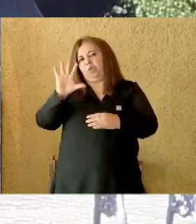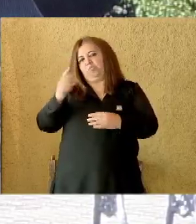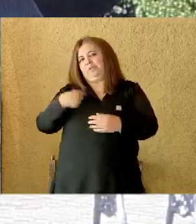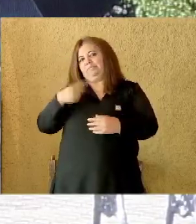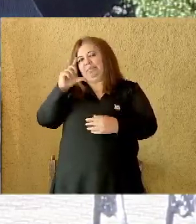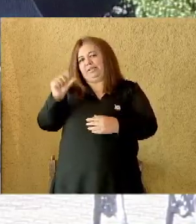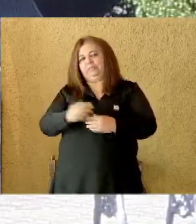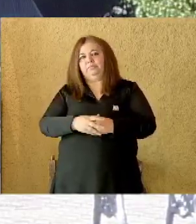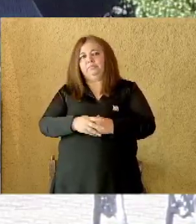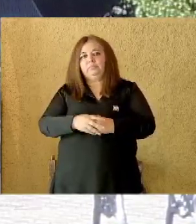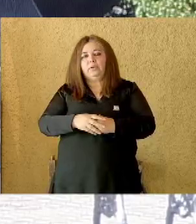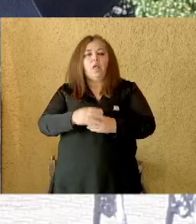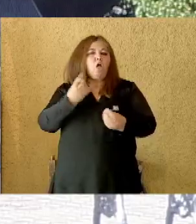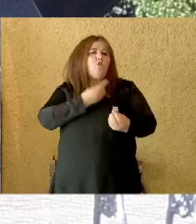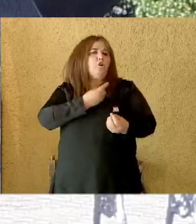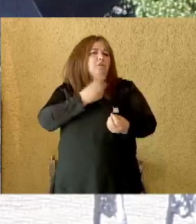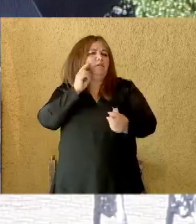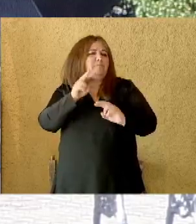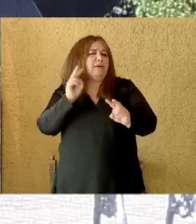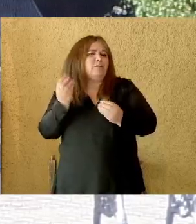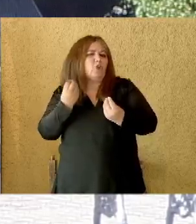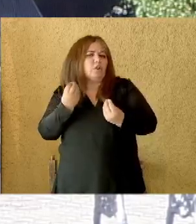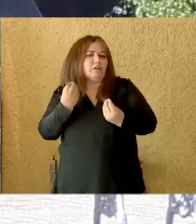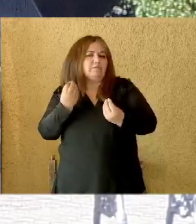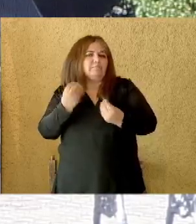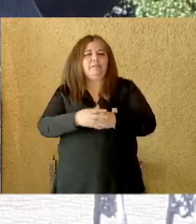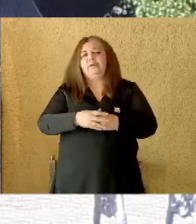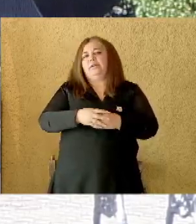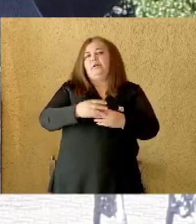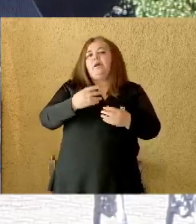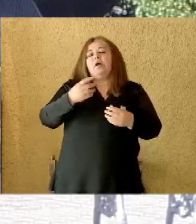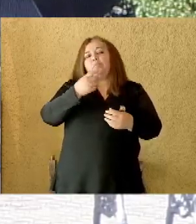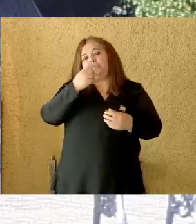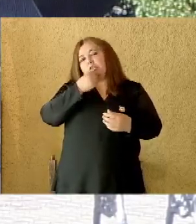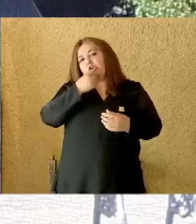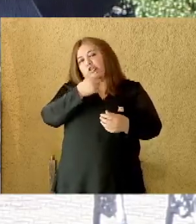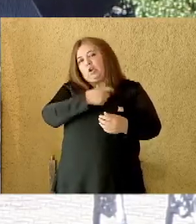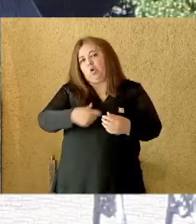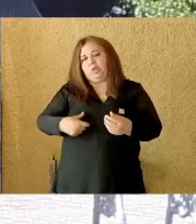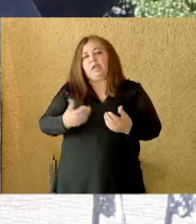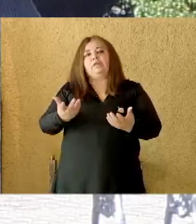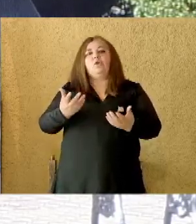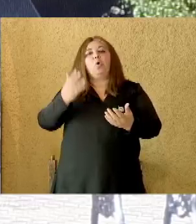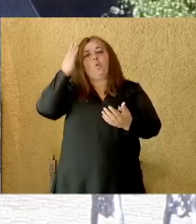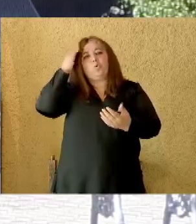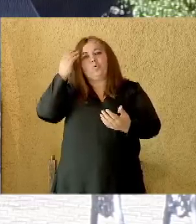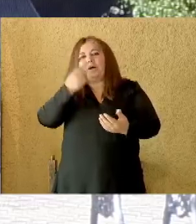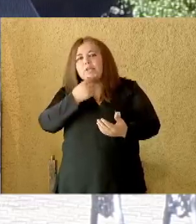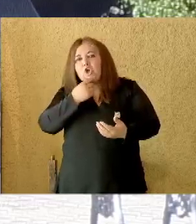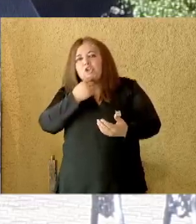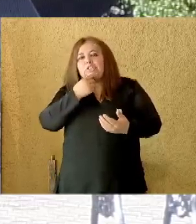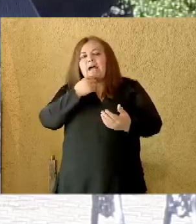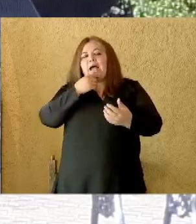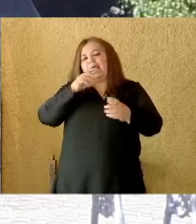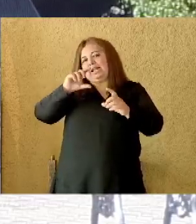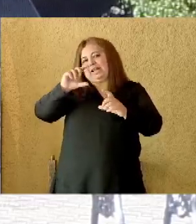supuesto, a través de las redes sociales, lo pueden hacer a través de Mendoza Gobierno, a través de Cultura Mendoza, a través de Acequia, a través